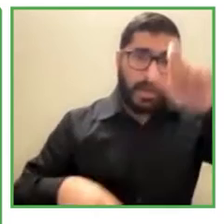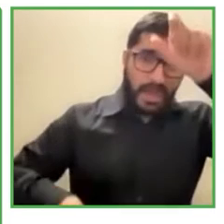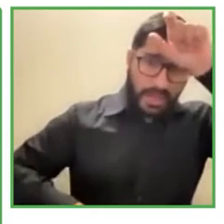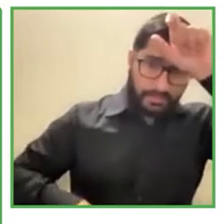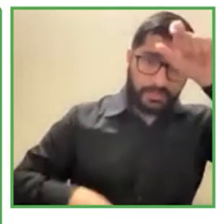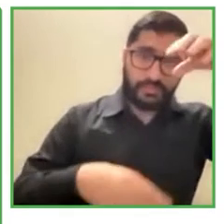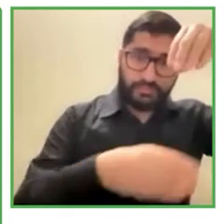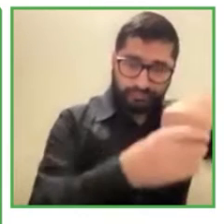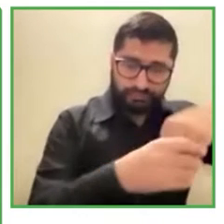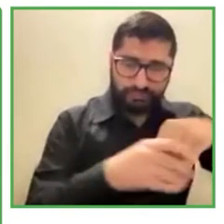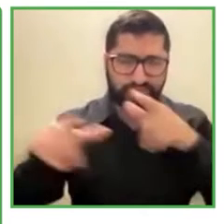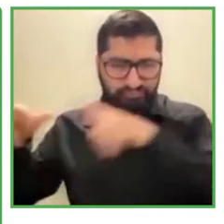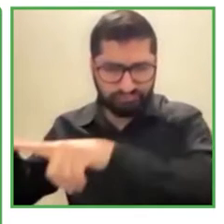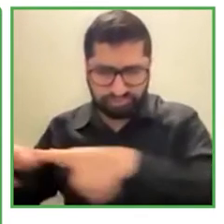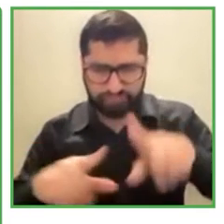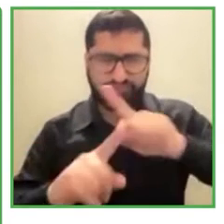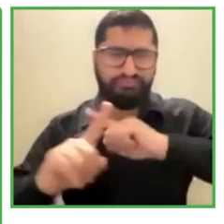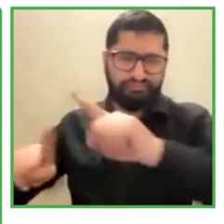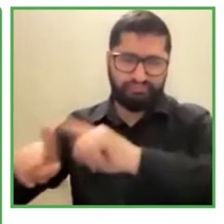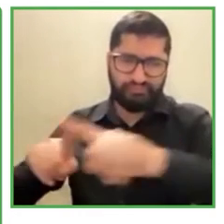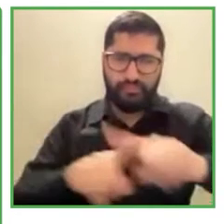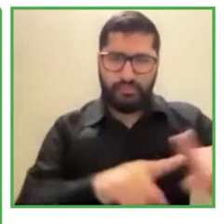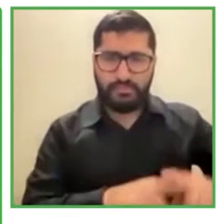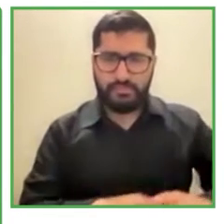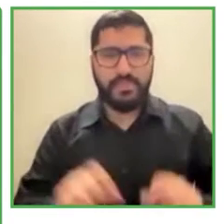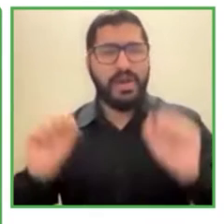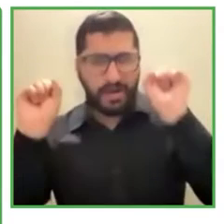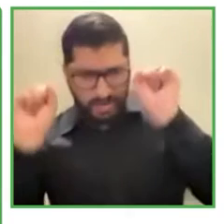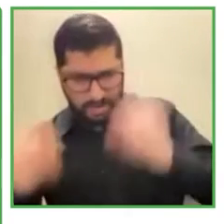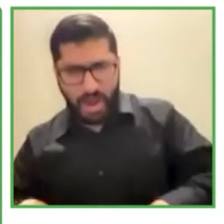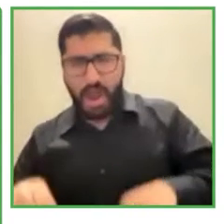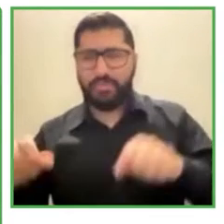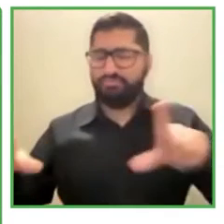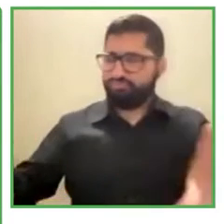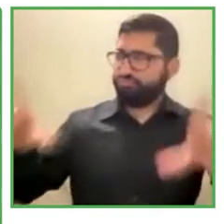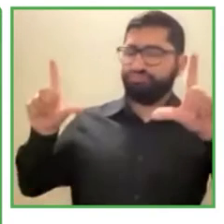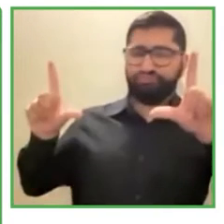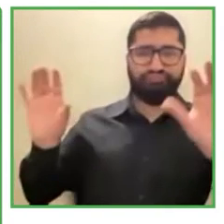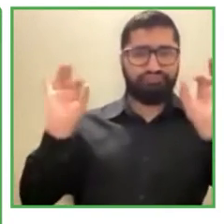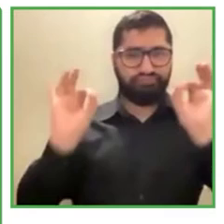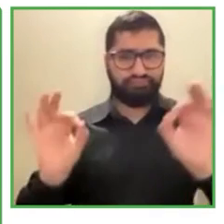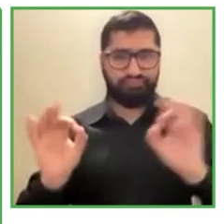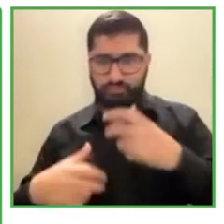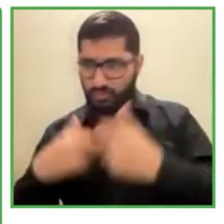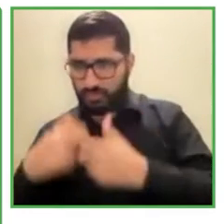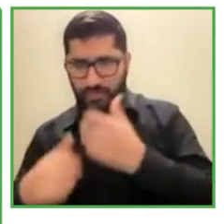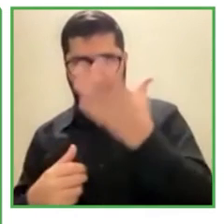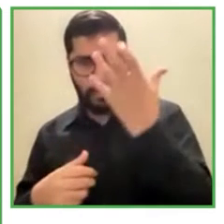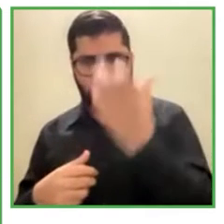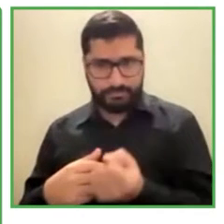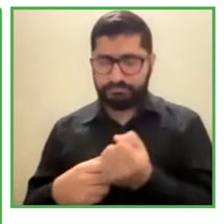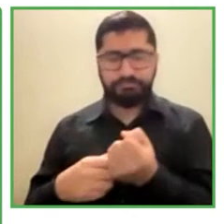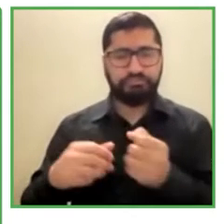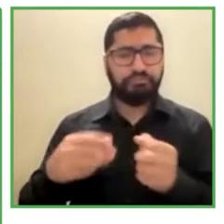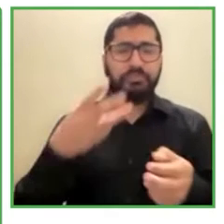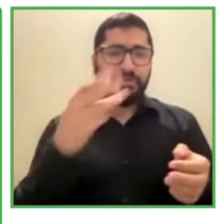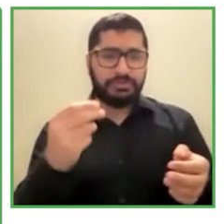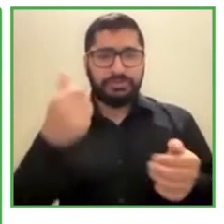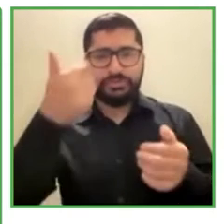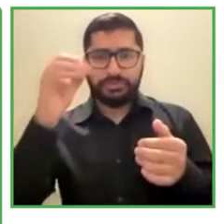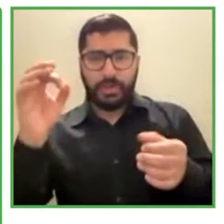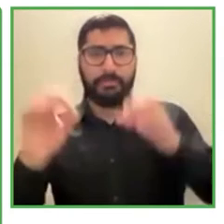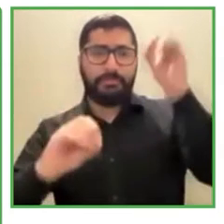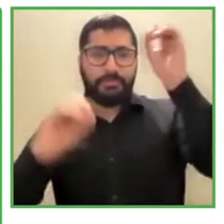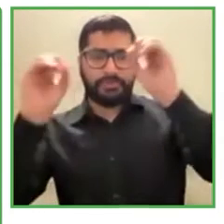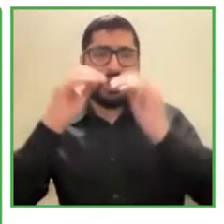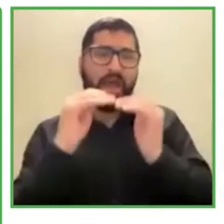Para poder enfrentar un problema de 360 grados, que es un problema de ambos lados, para empleados,